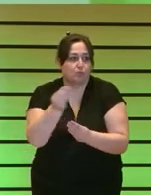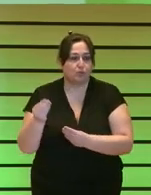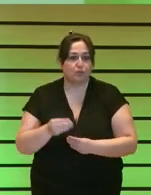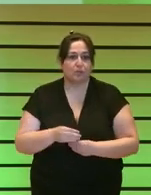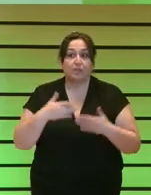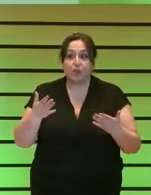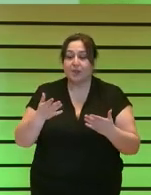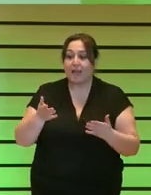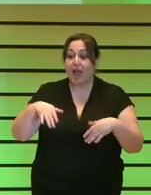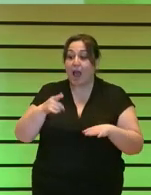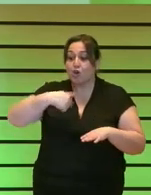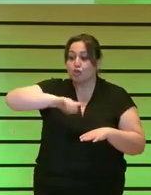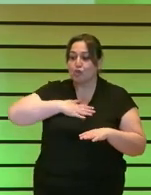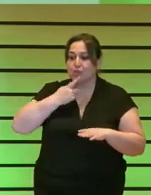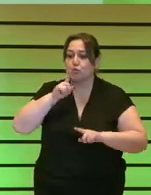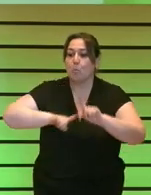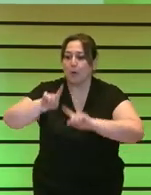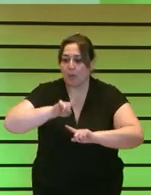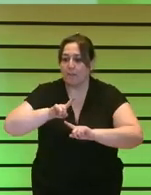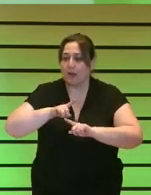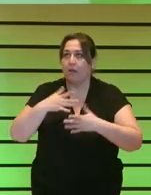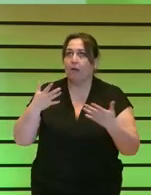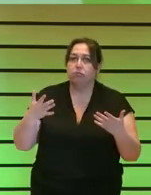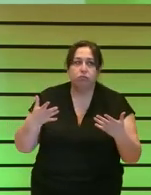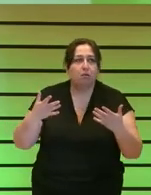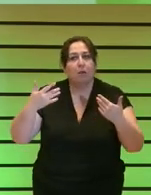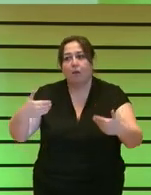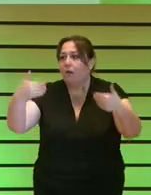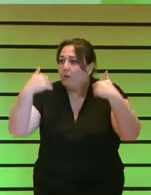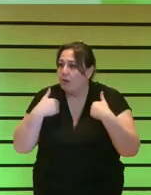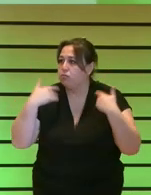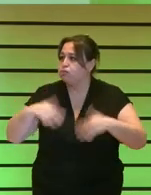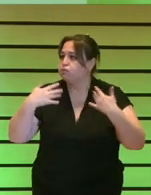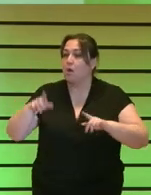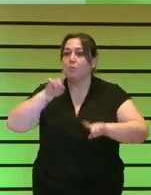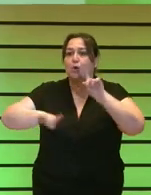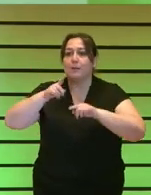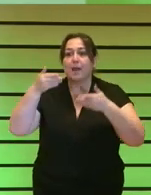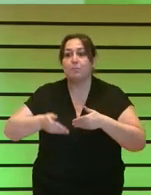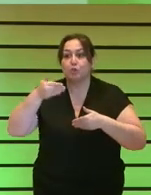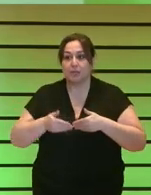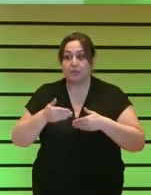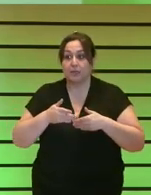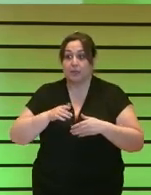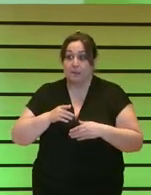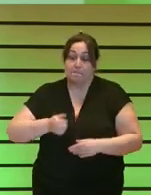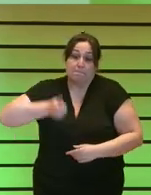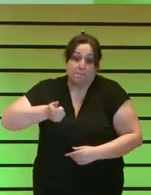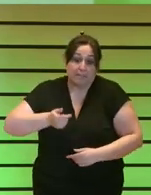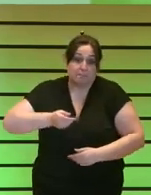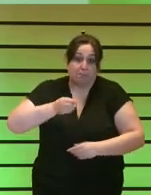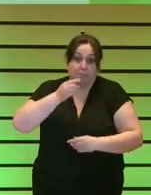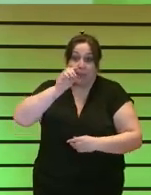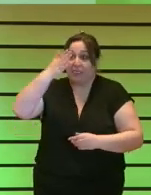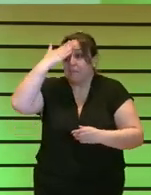entonces lo que a nosotros nos supone un problema que se nos cae el mundo encima y es un problema muy importante sobre todo para los que están directamente afectados es un